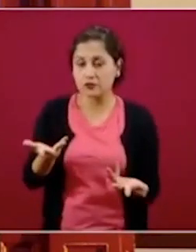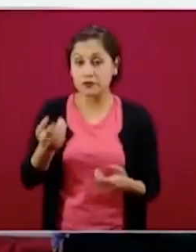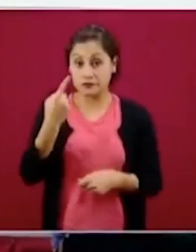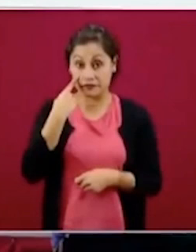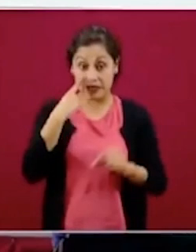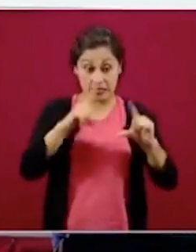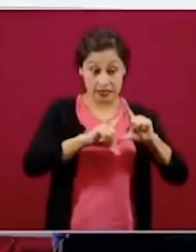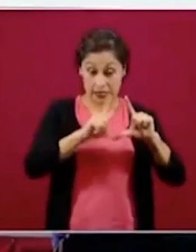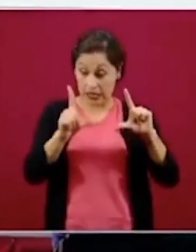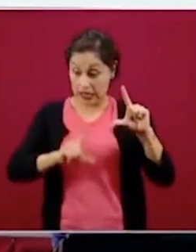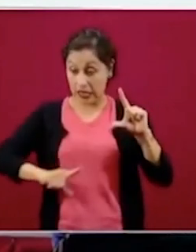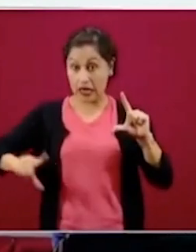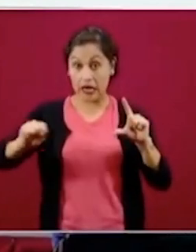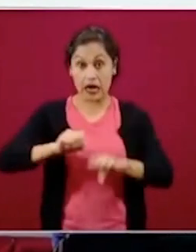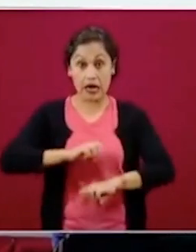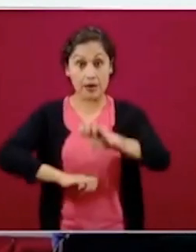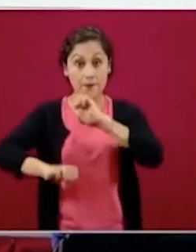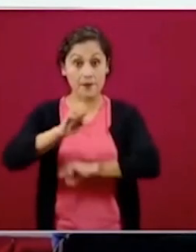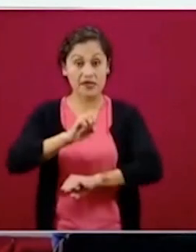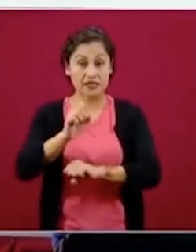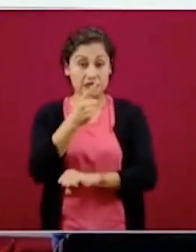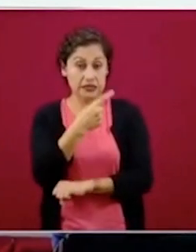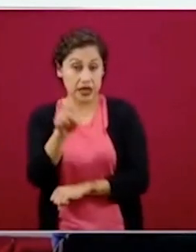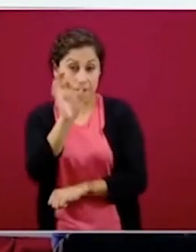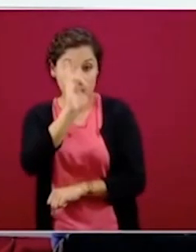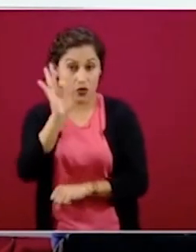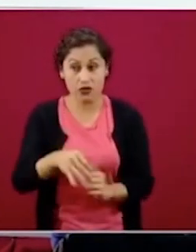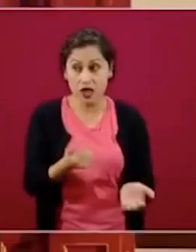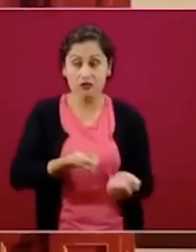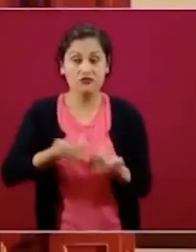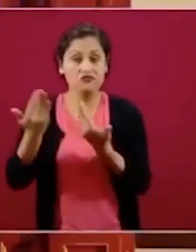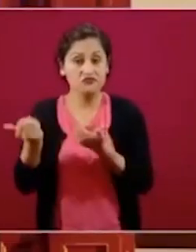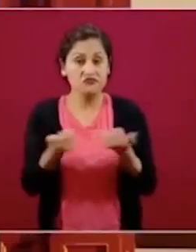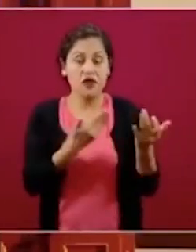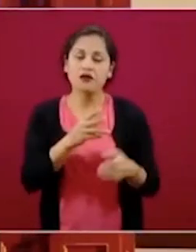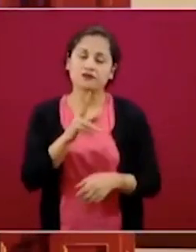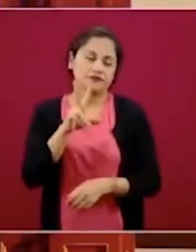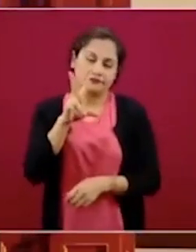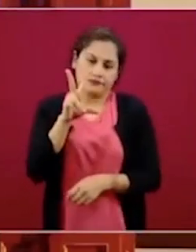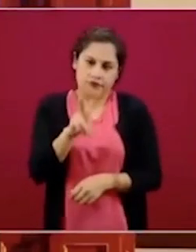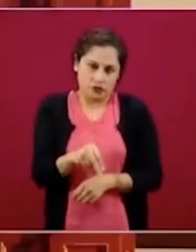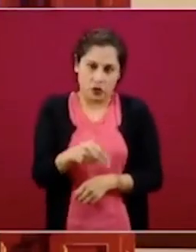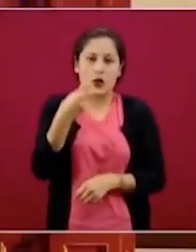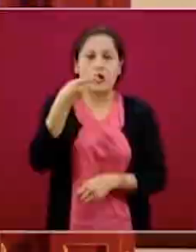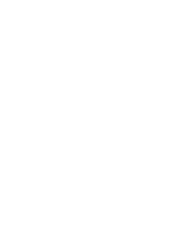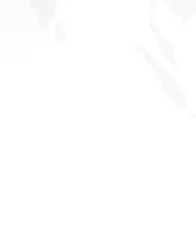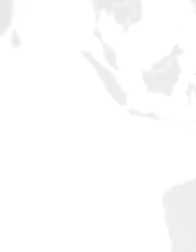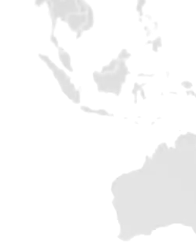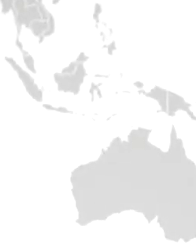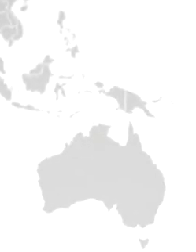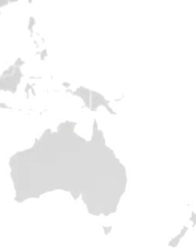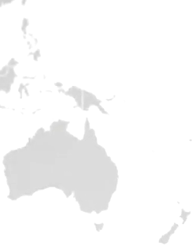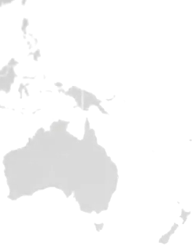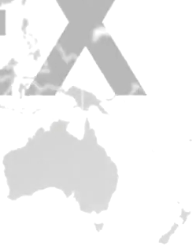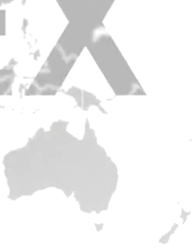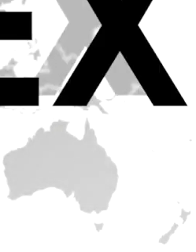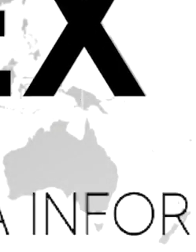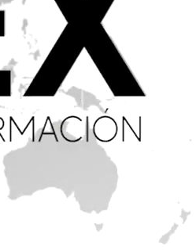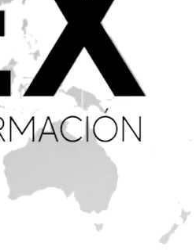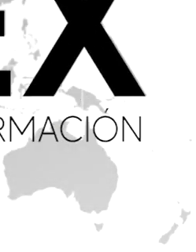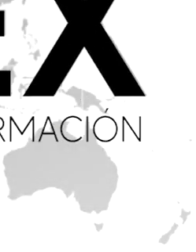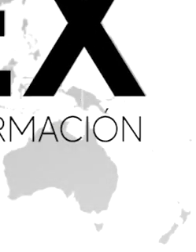van a exportar, pero sí creo que estamos atrasados. Hay muchas empresas que podrían hacerlo y a esas son a las que estamos buscando.